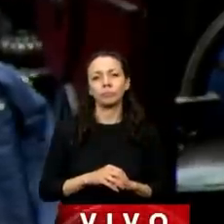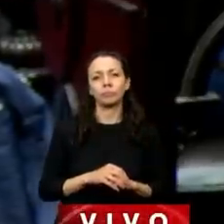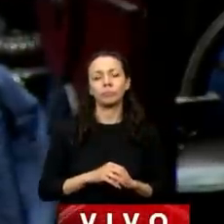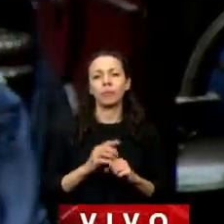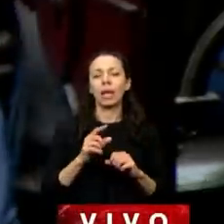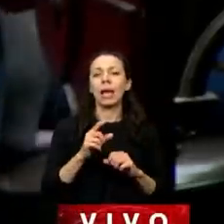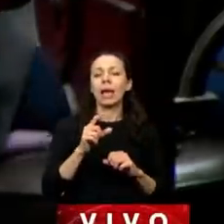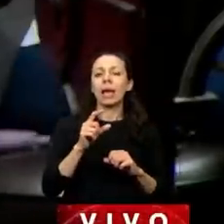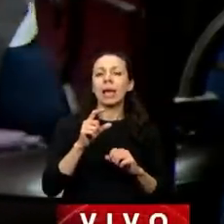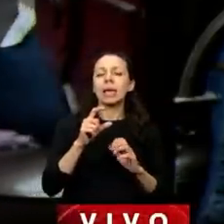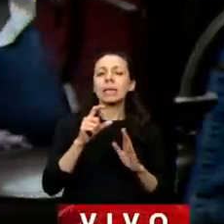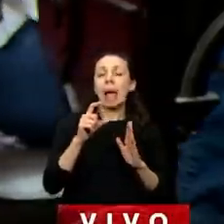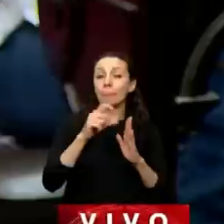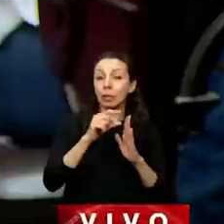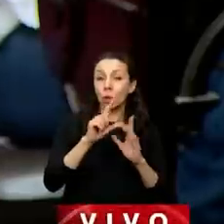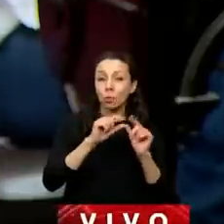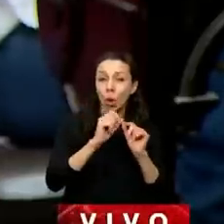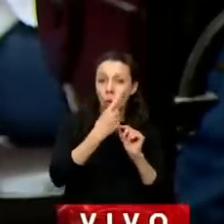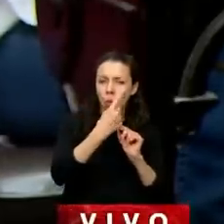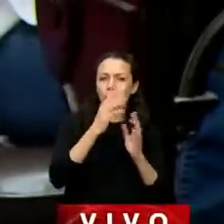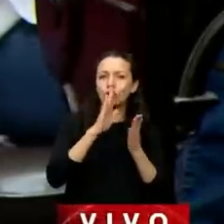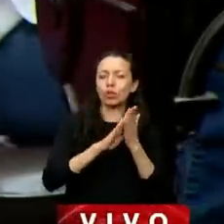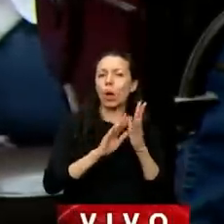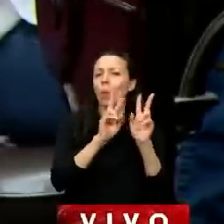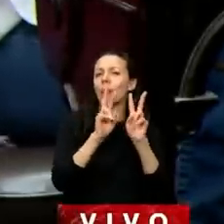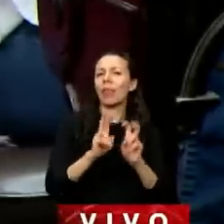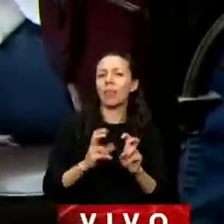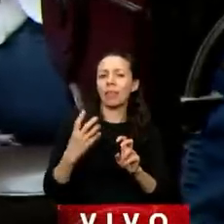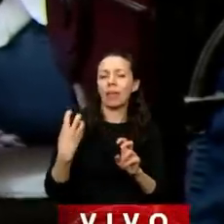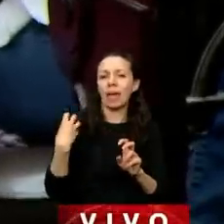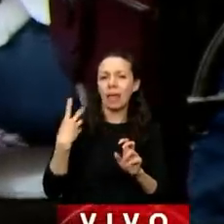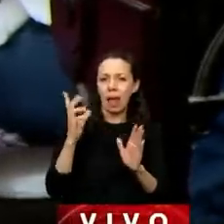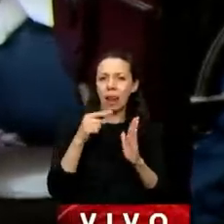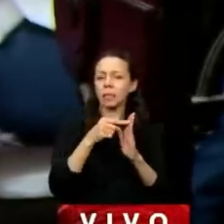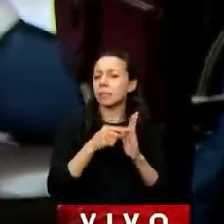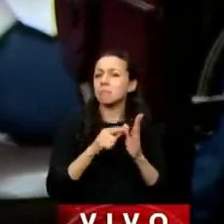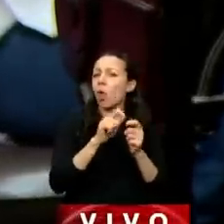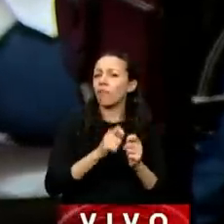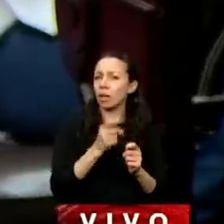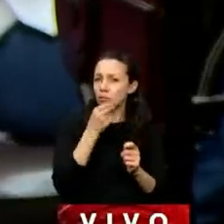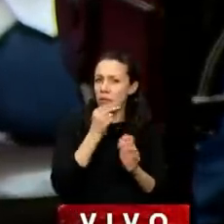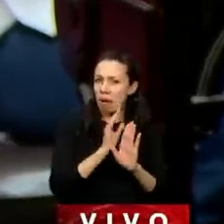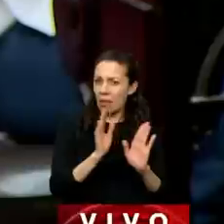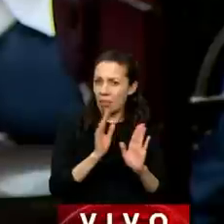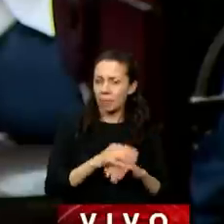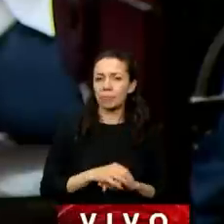capítulo 1, disposiciones generales, queda sin